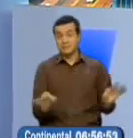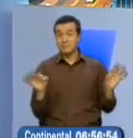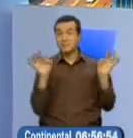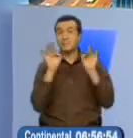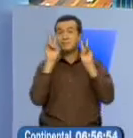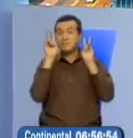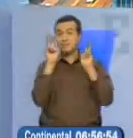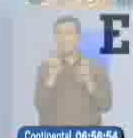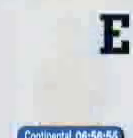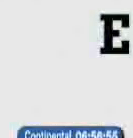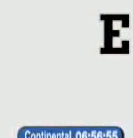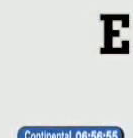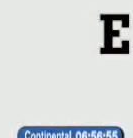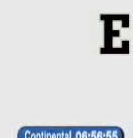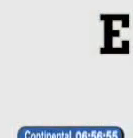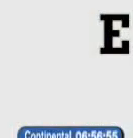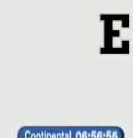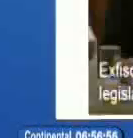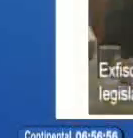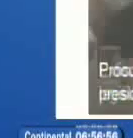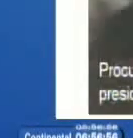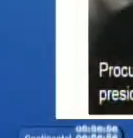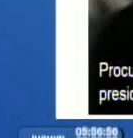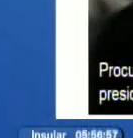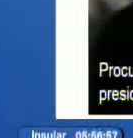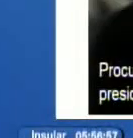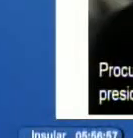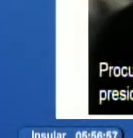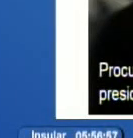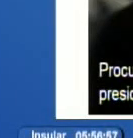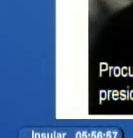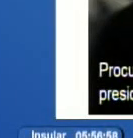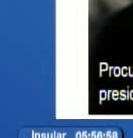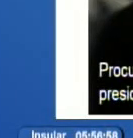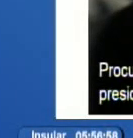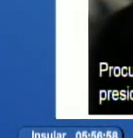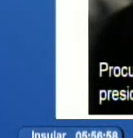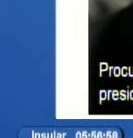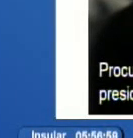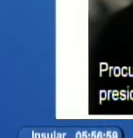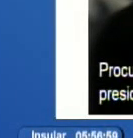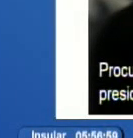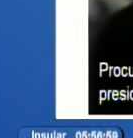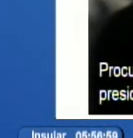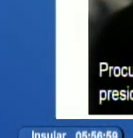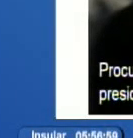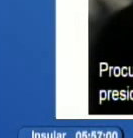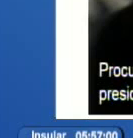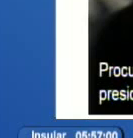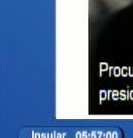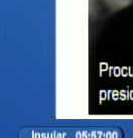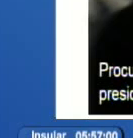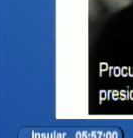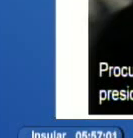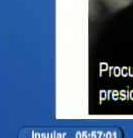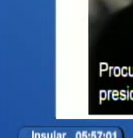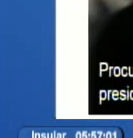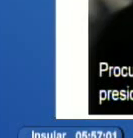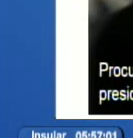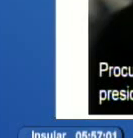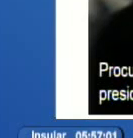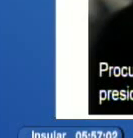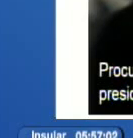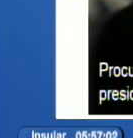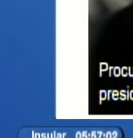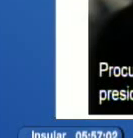en nuestros portales electrónicos. Comenzamos nuestro recorrido en Andes, agencia pública de noticias. Procuraduría denuncia por corrupción al